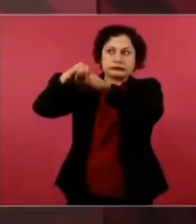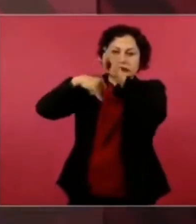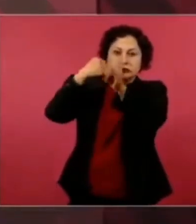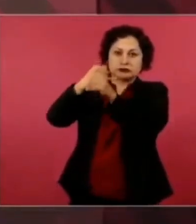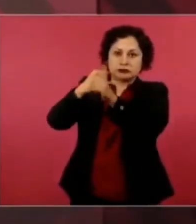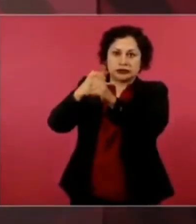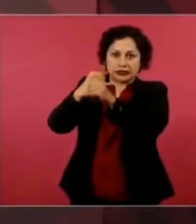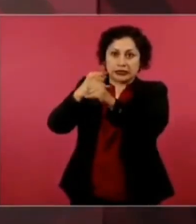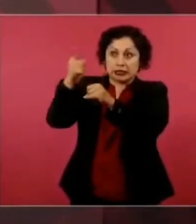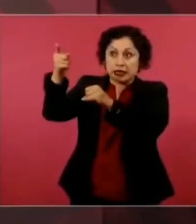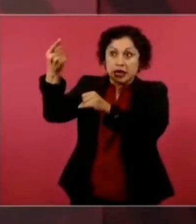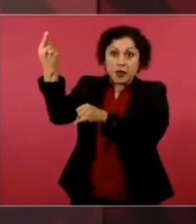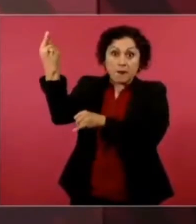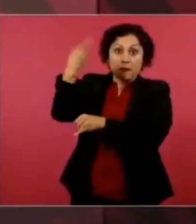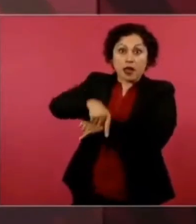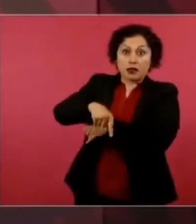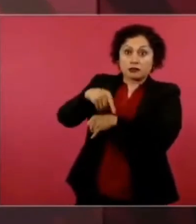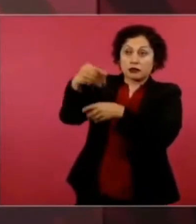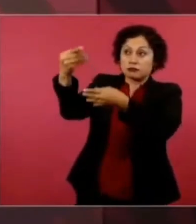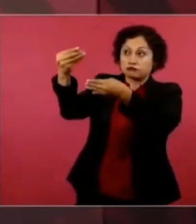receta.